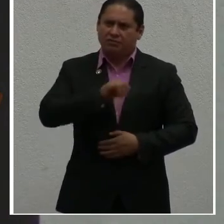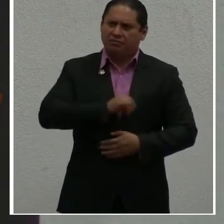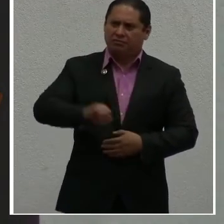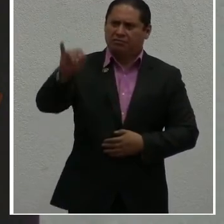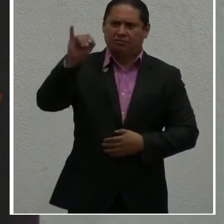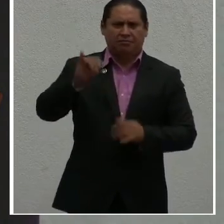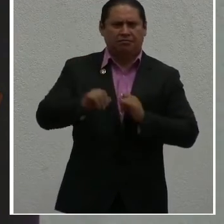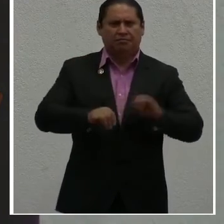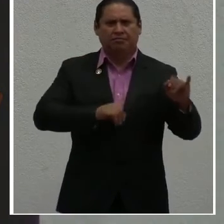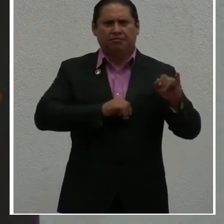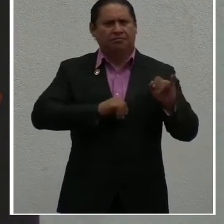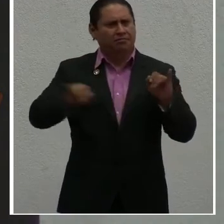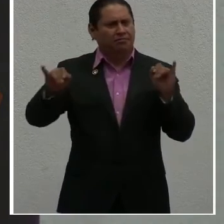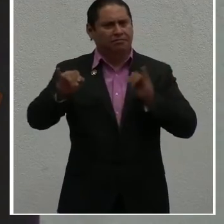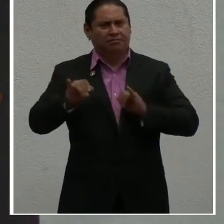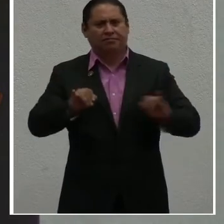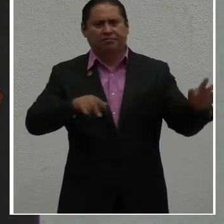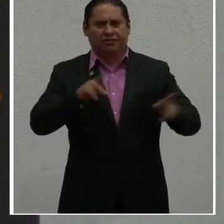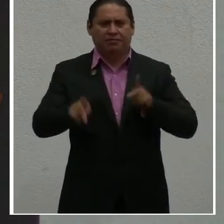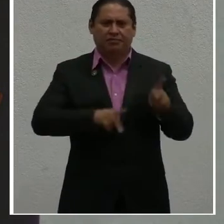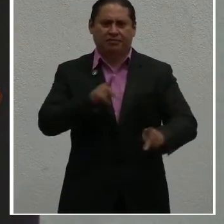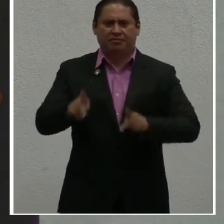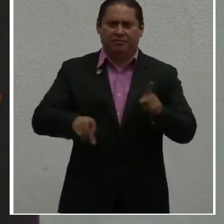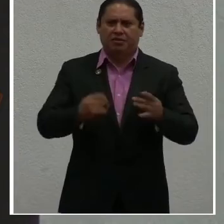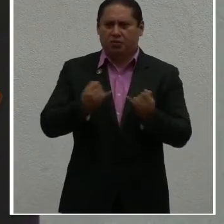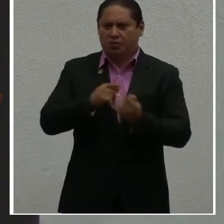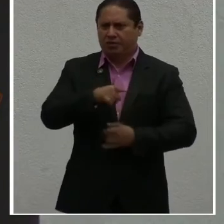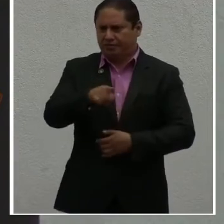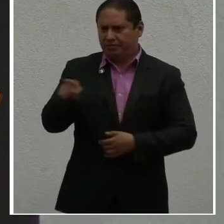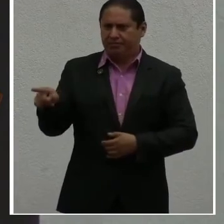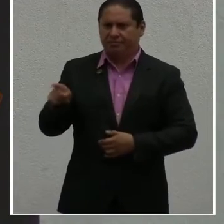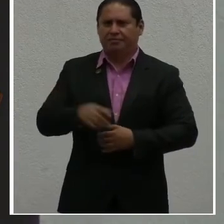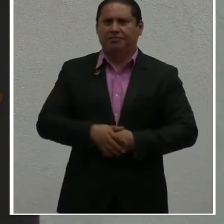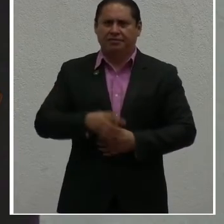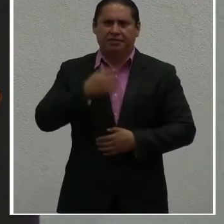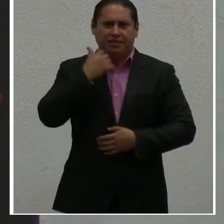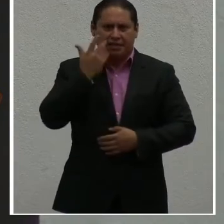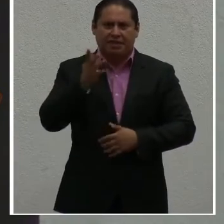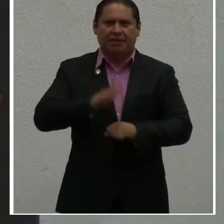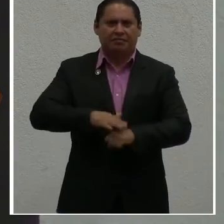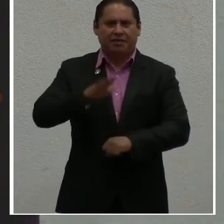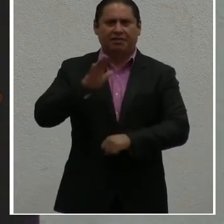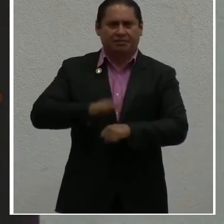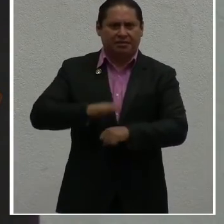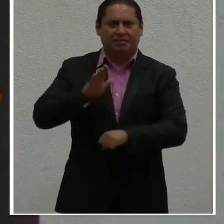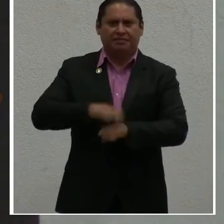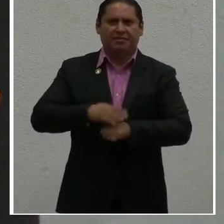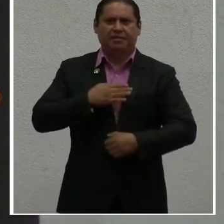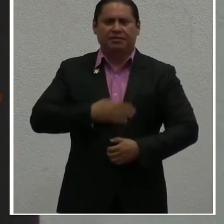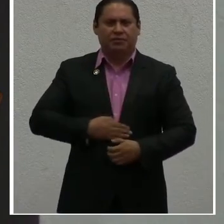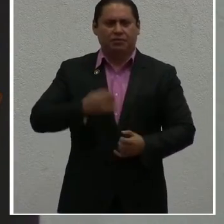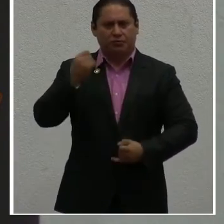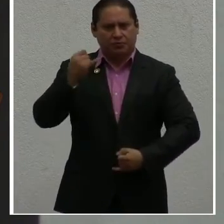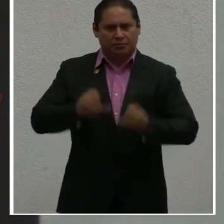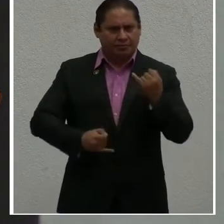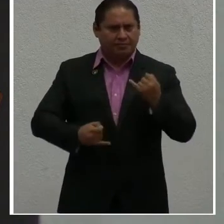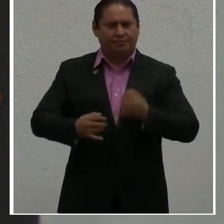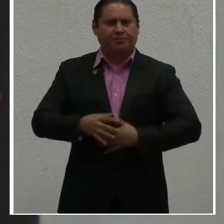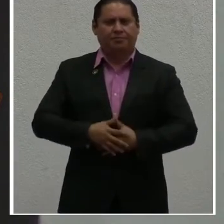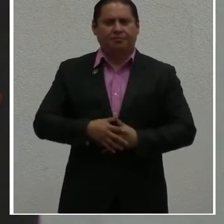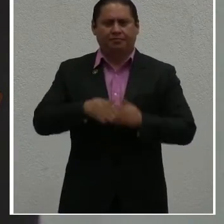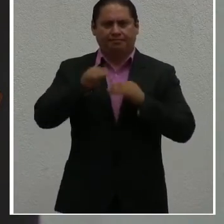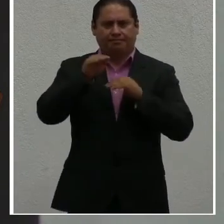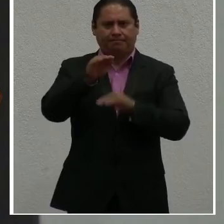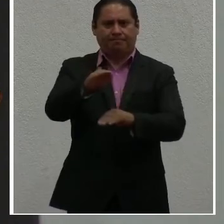donde yo llego y ustedes también llegan, porque quieren más justicia, sobre todo